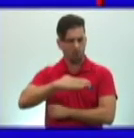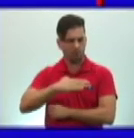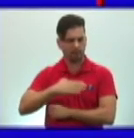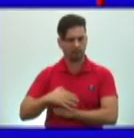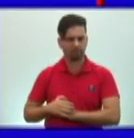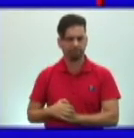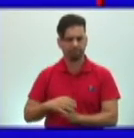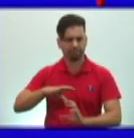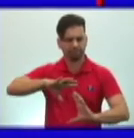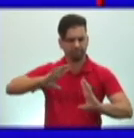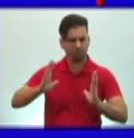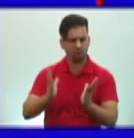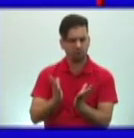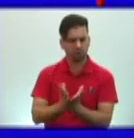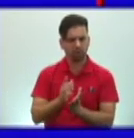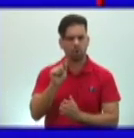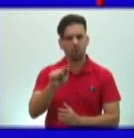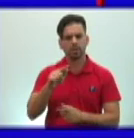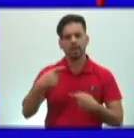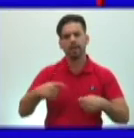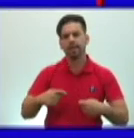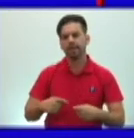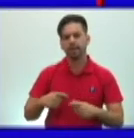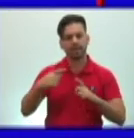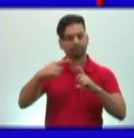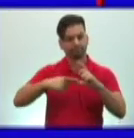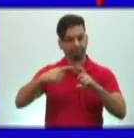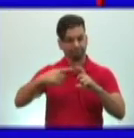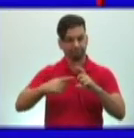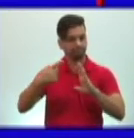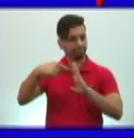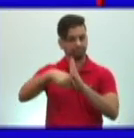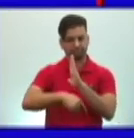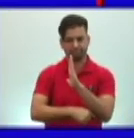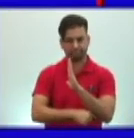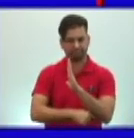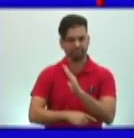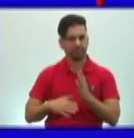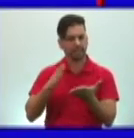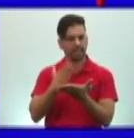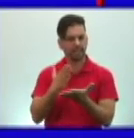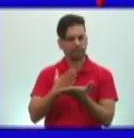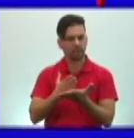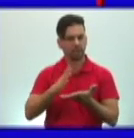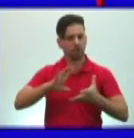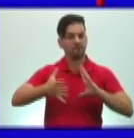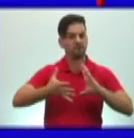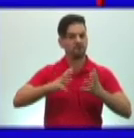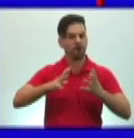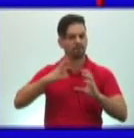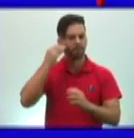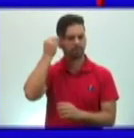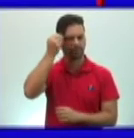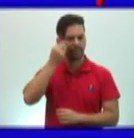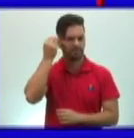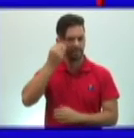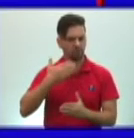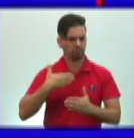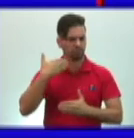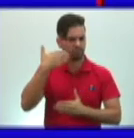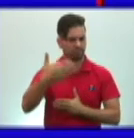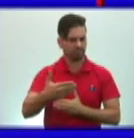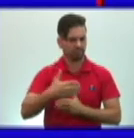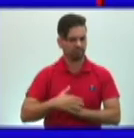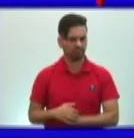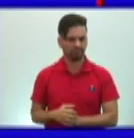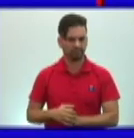tratamiento de la unidad número 1, estudiando ahora las formas de pensamiento. Es decir, vamos a